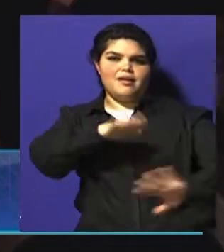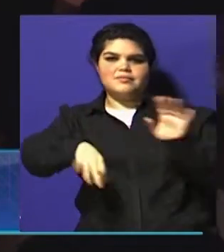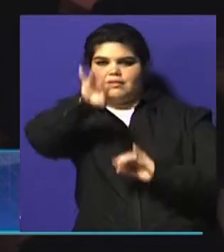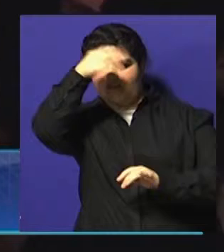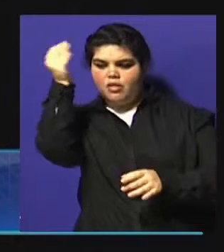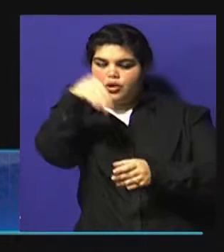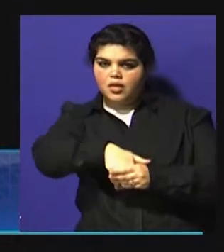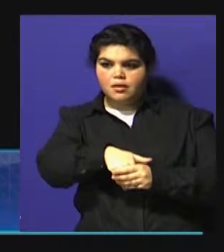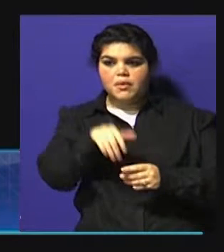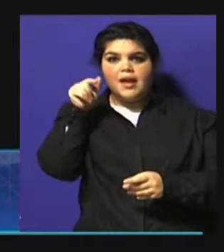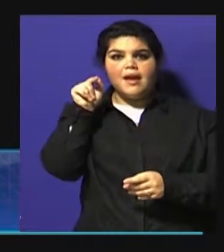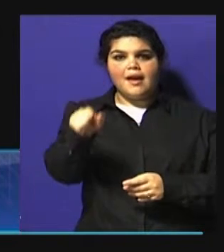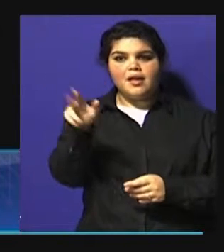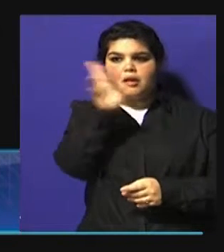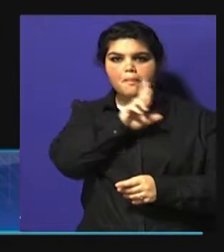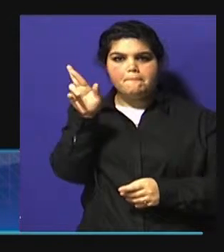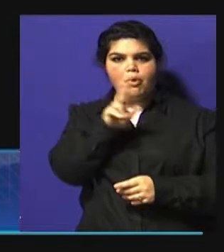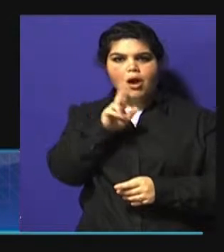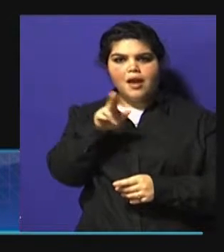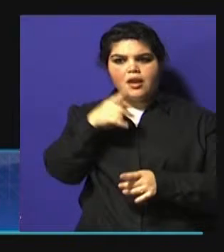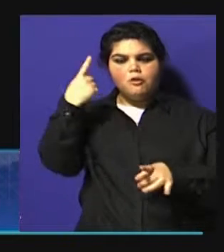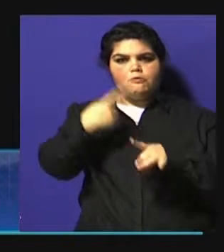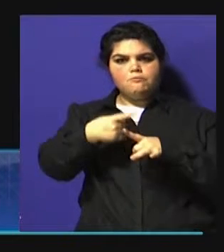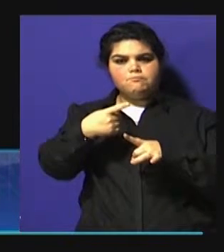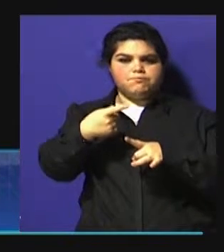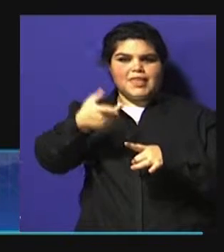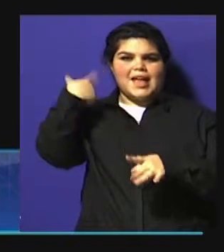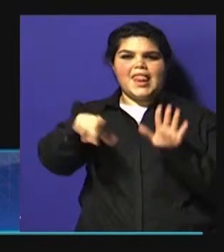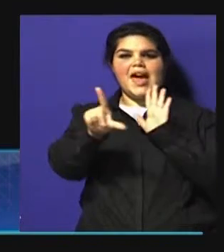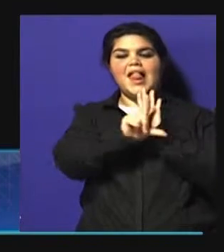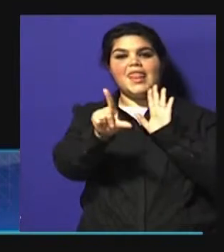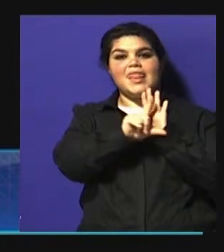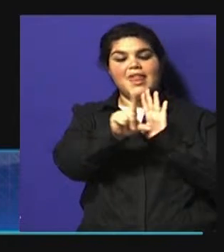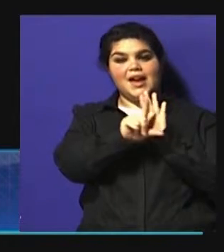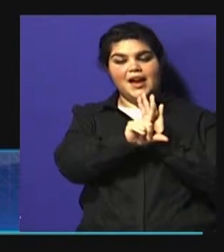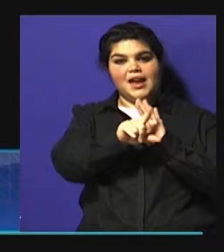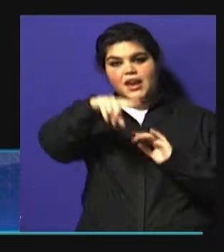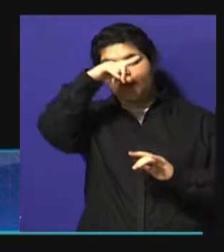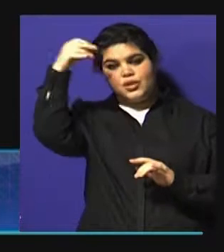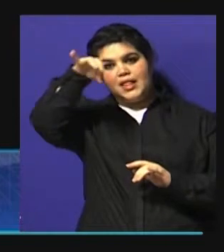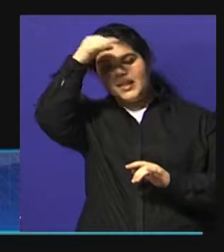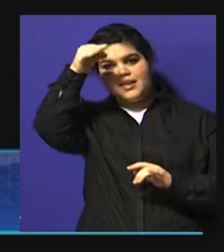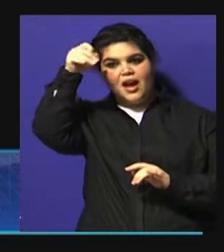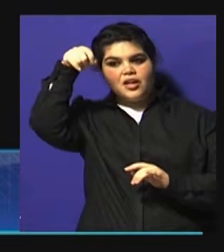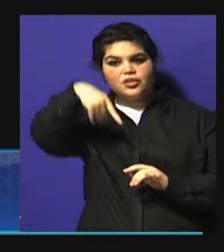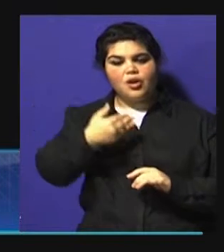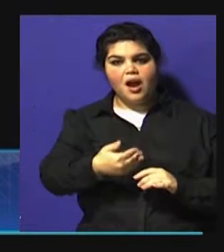interesante, porque Vilma estuvo desde el comienzo de esta ley, de la Ley Nacional del Teatro, que sale finalmente en